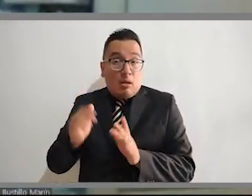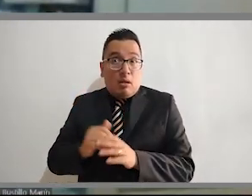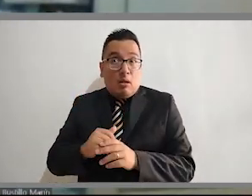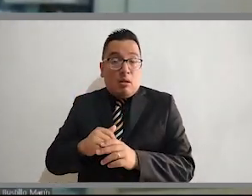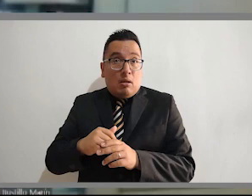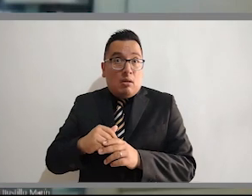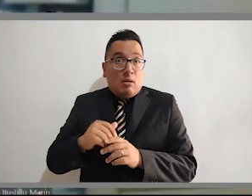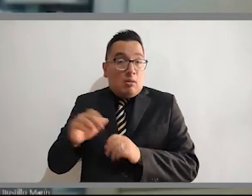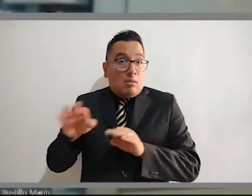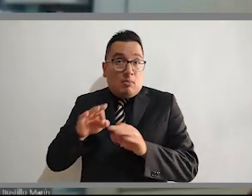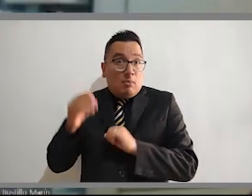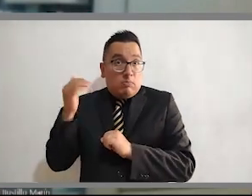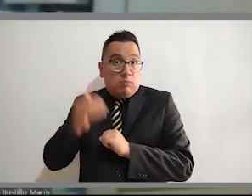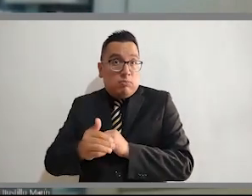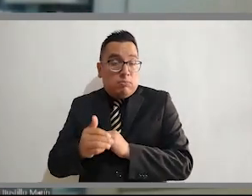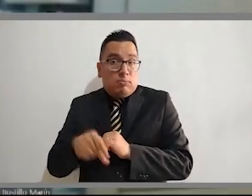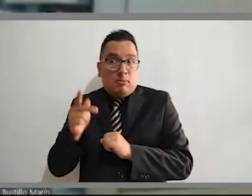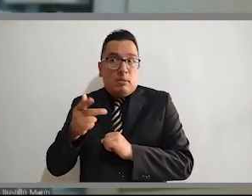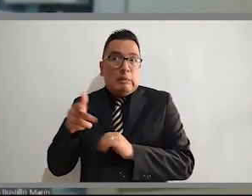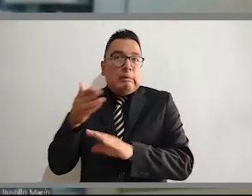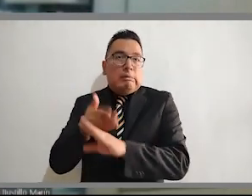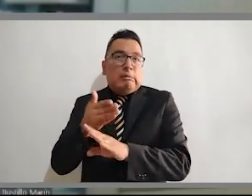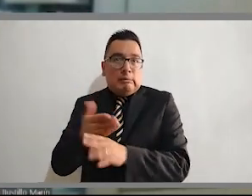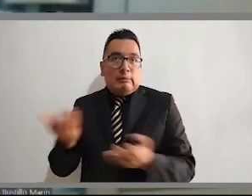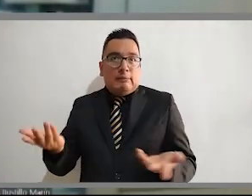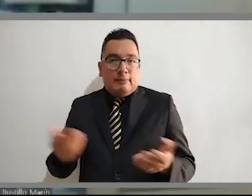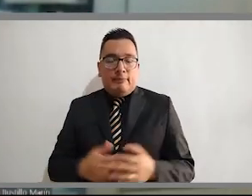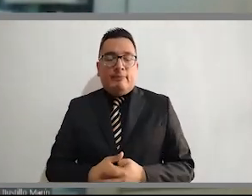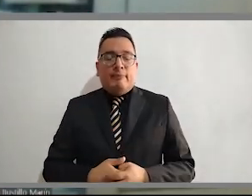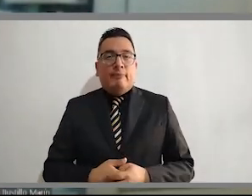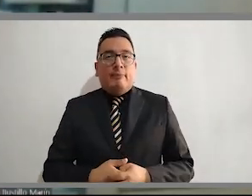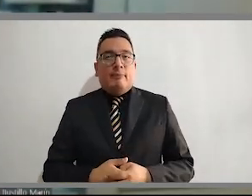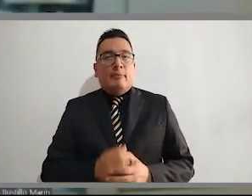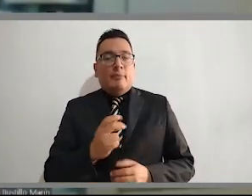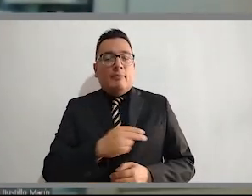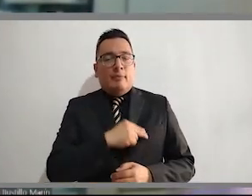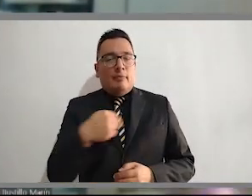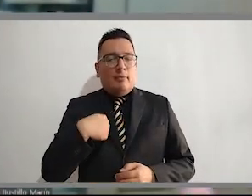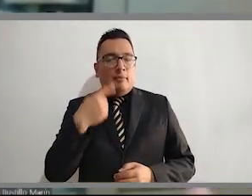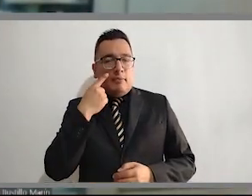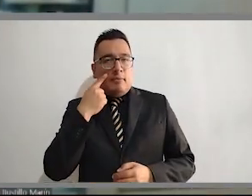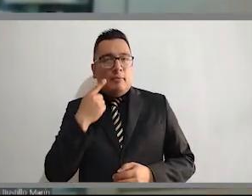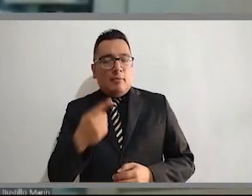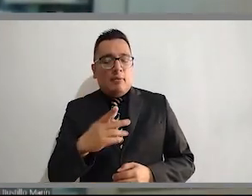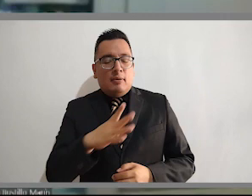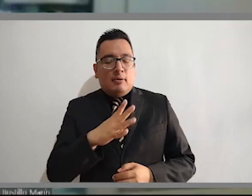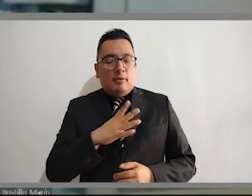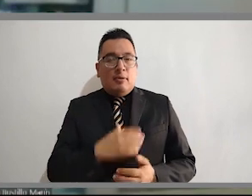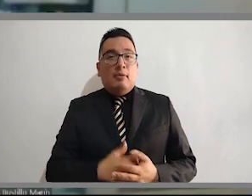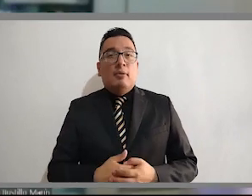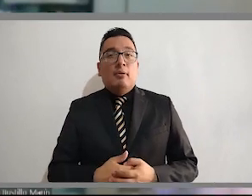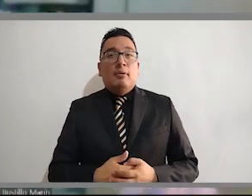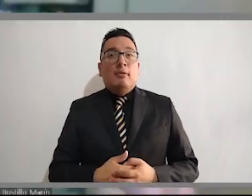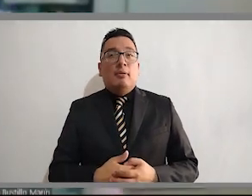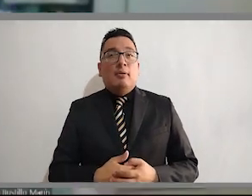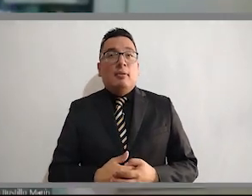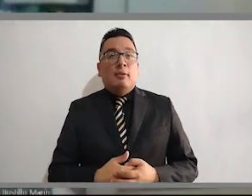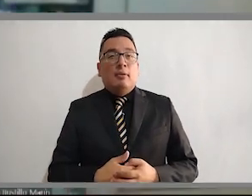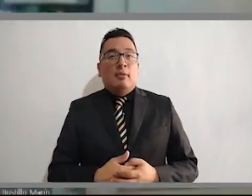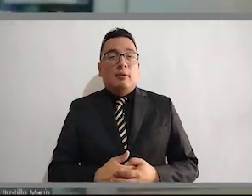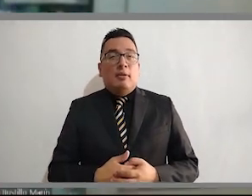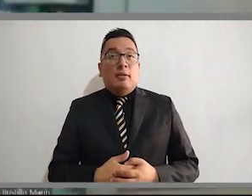cargo. Entonces también tenemos que ver cómo las decisiones jurisdiccionales o las decisiones que estamos tomando,